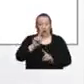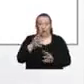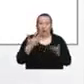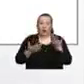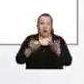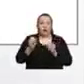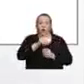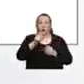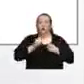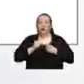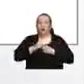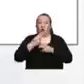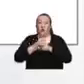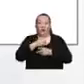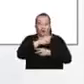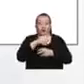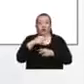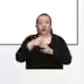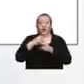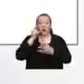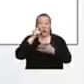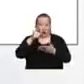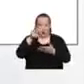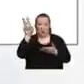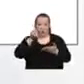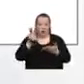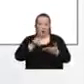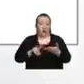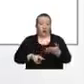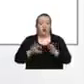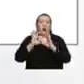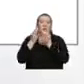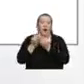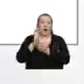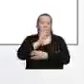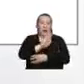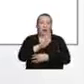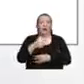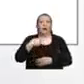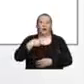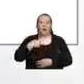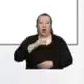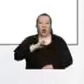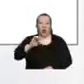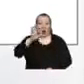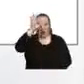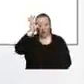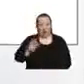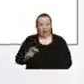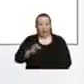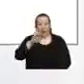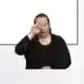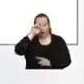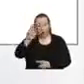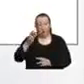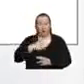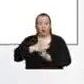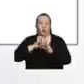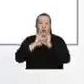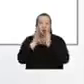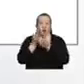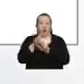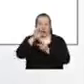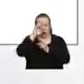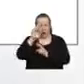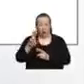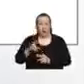revise cuidado yo no me estoy metiendo con la familia yo tengo una ética a diferencia de lo que me han hecho a mí lamentablemente